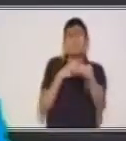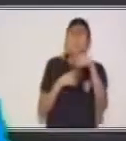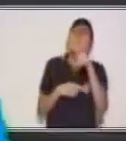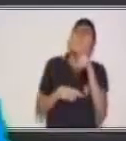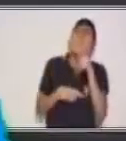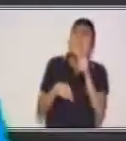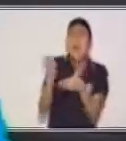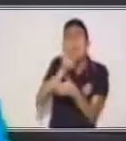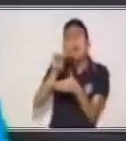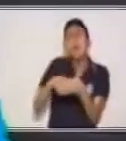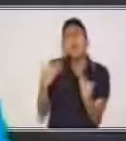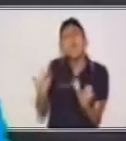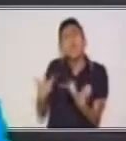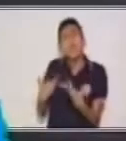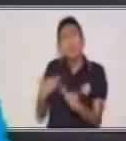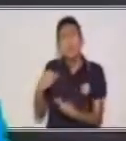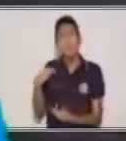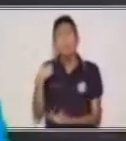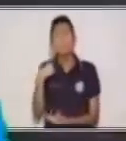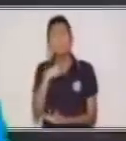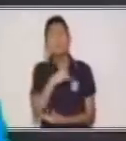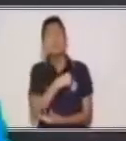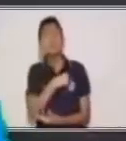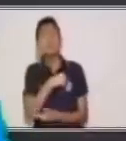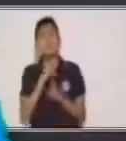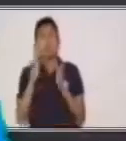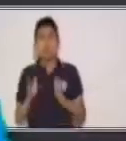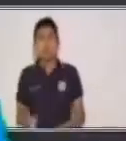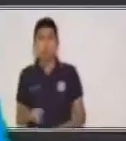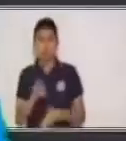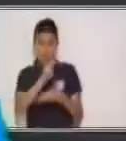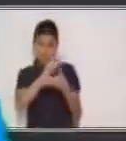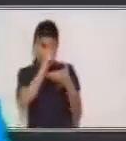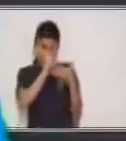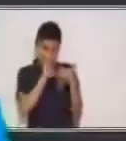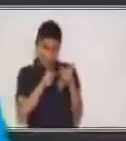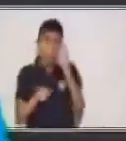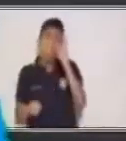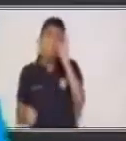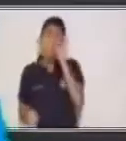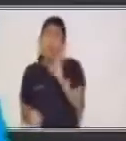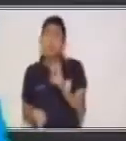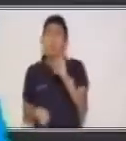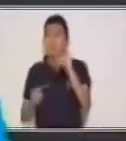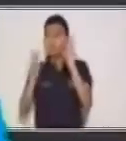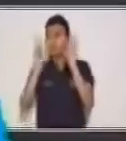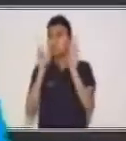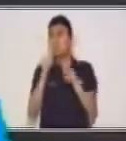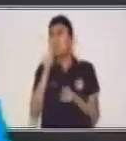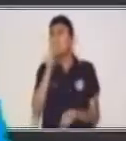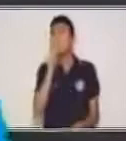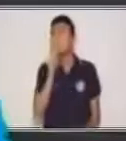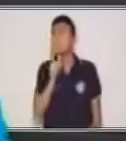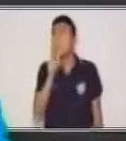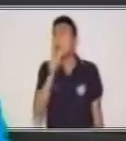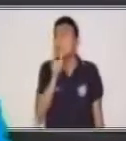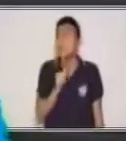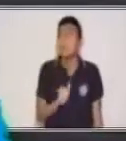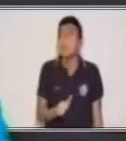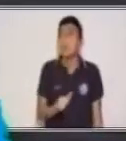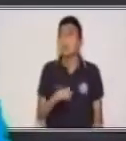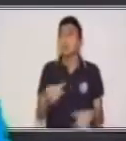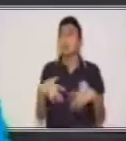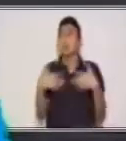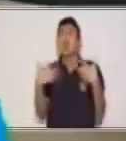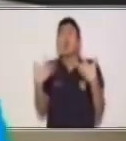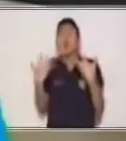lo hizo? Fue el ministro. Por eso se llama paciente. ¿Por qué? Porque el informe no se